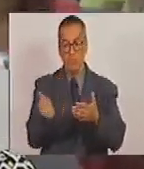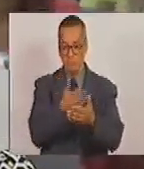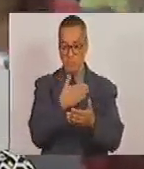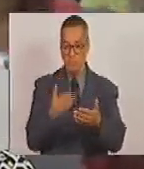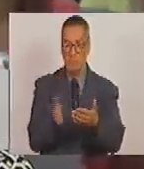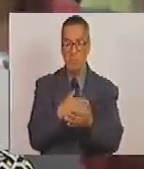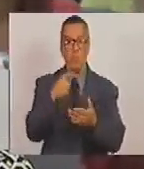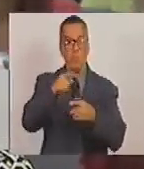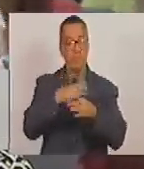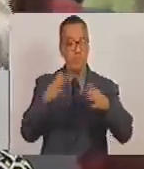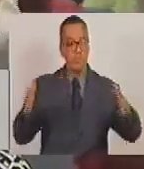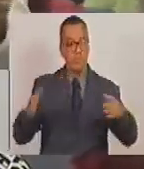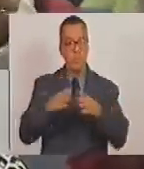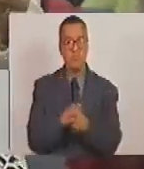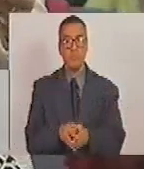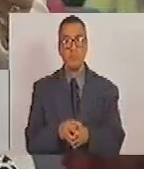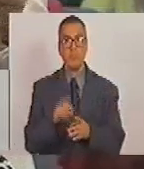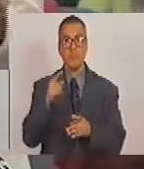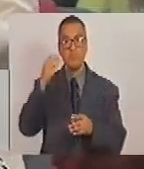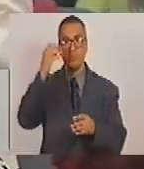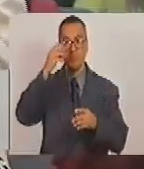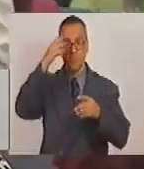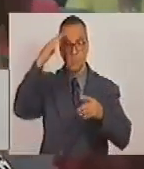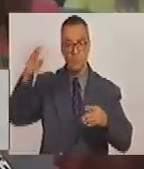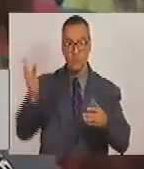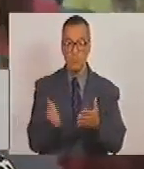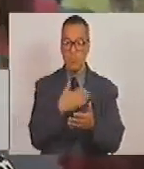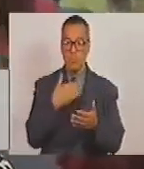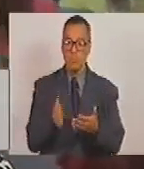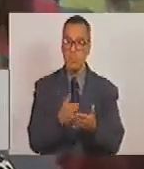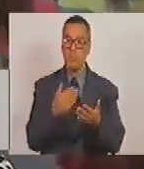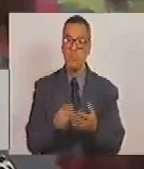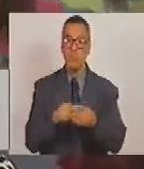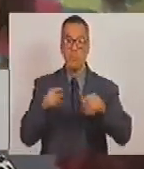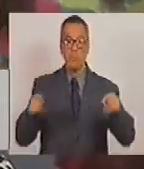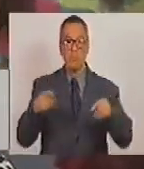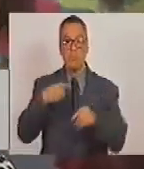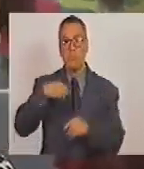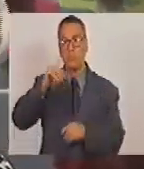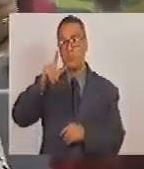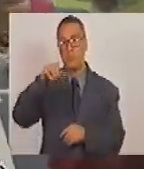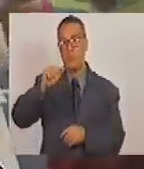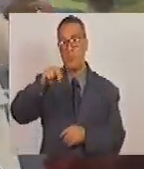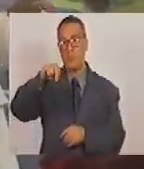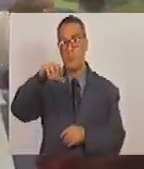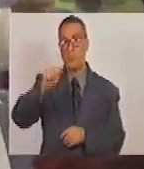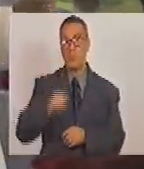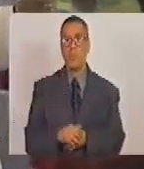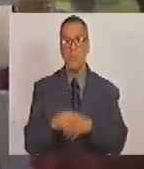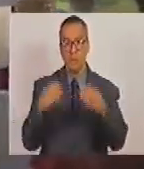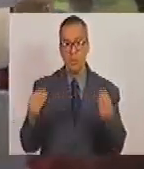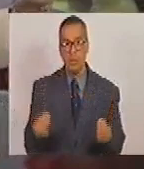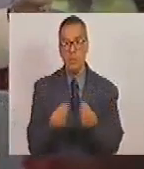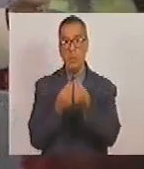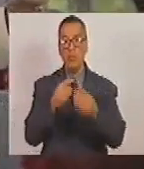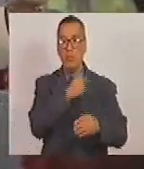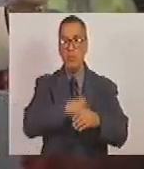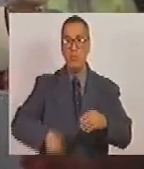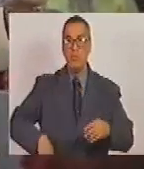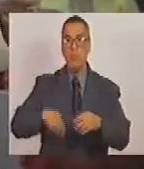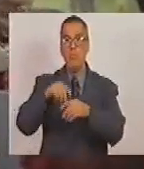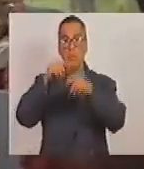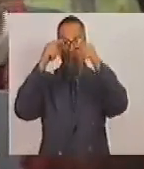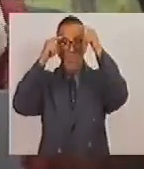capitales del país y su inolvidable libro Expediente Negro. Acompañó al presidente